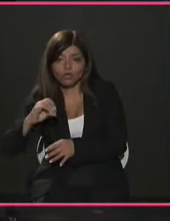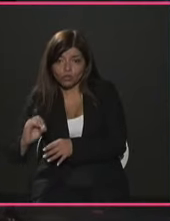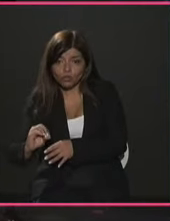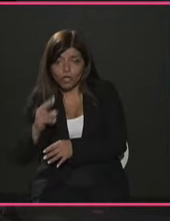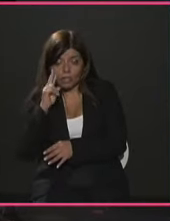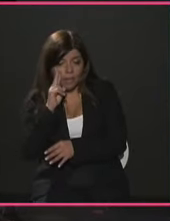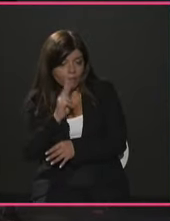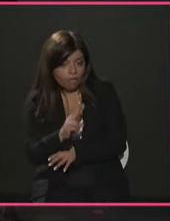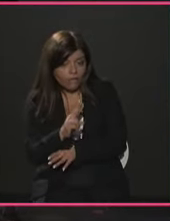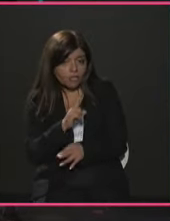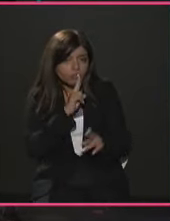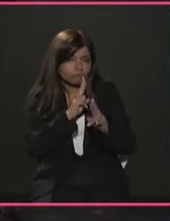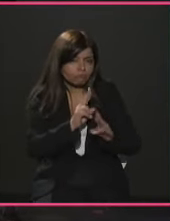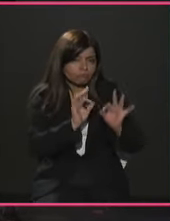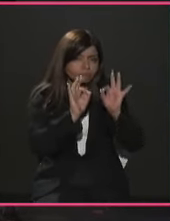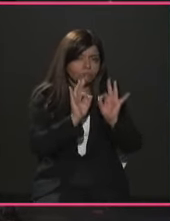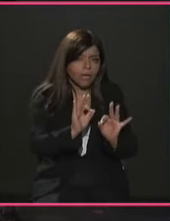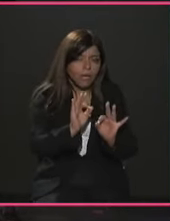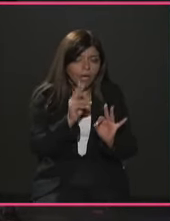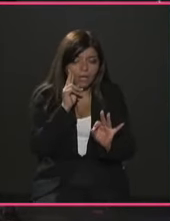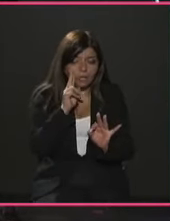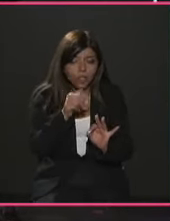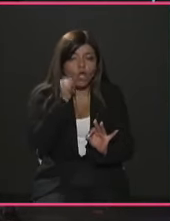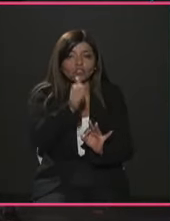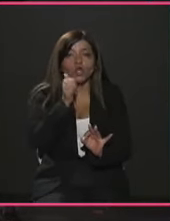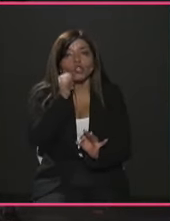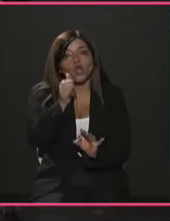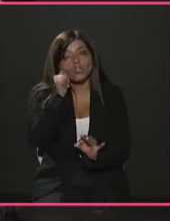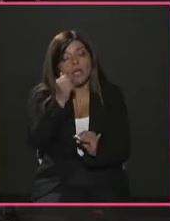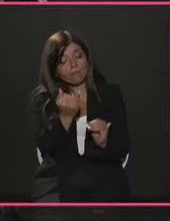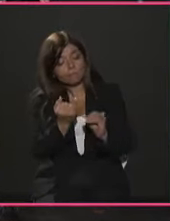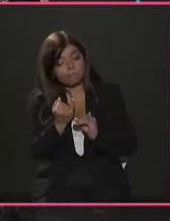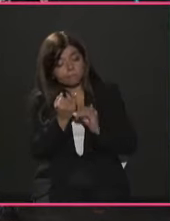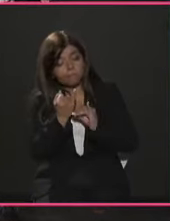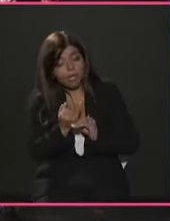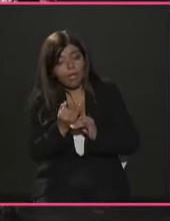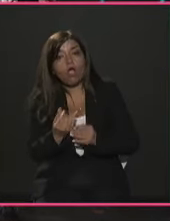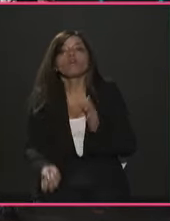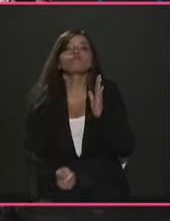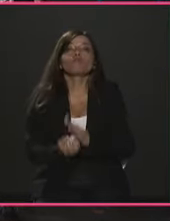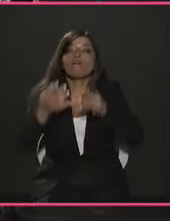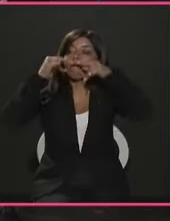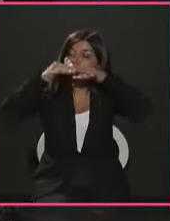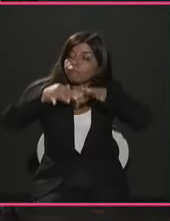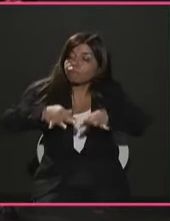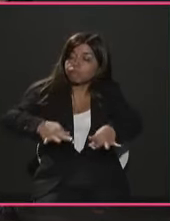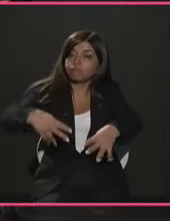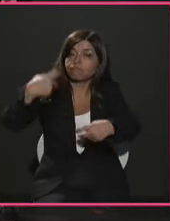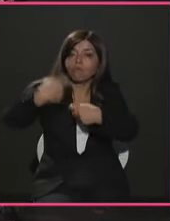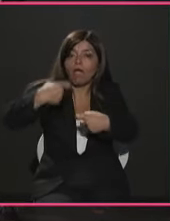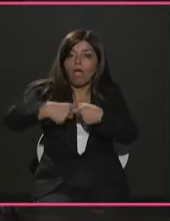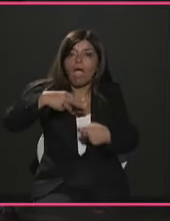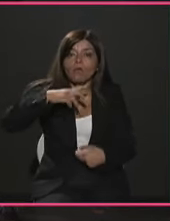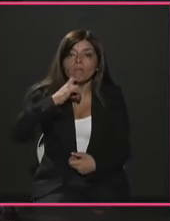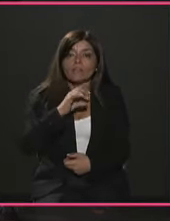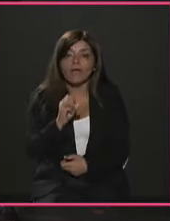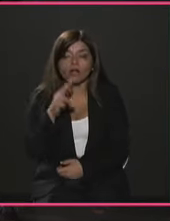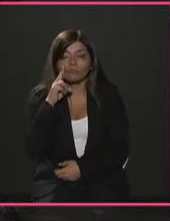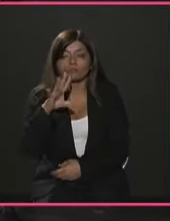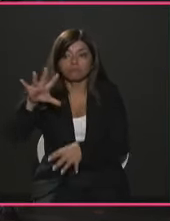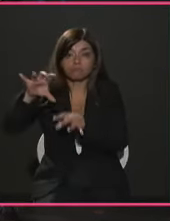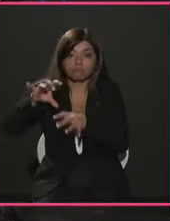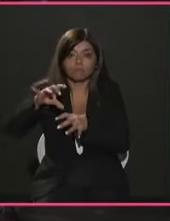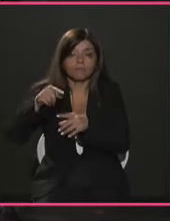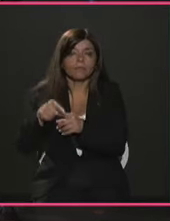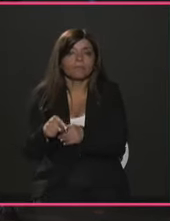pareer que todos los días vemos nuestros informes de nuevas emisiones de metano que se han detectado con estos satélites y el año